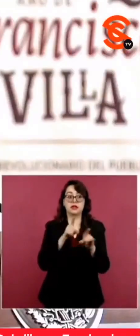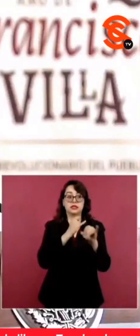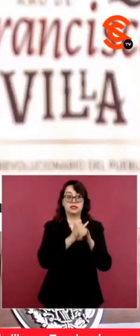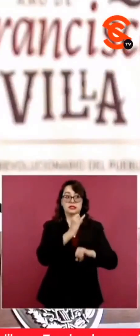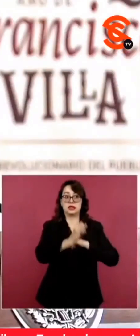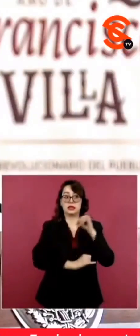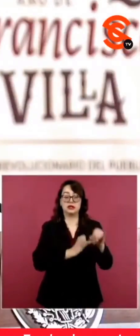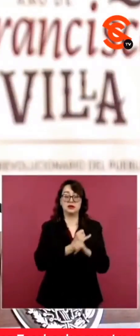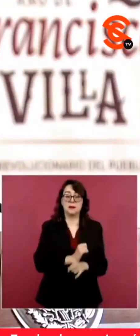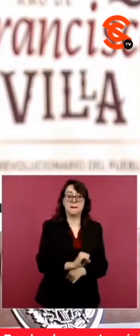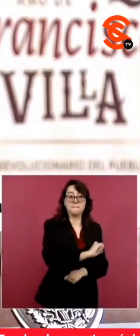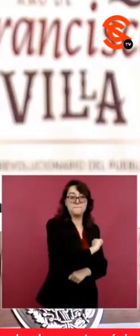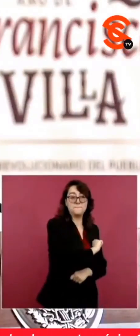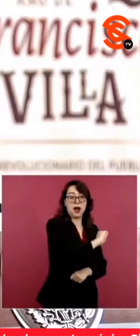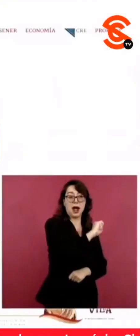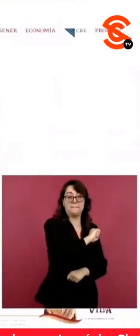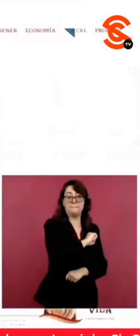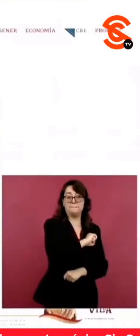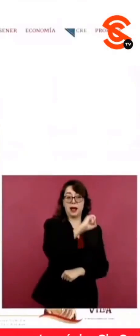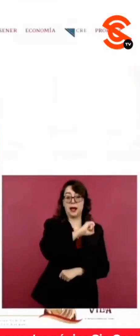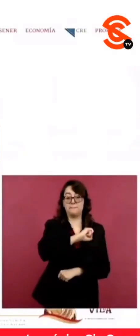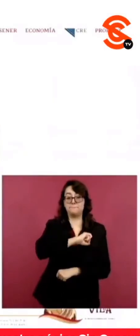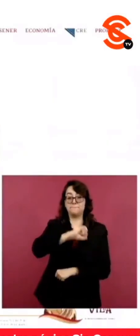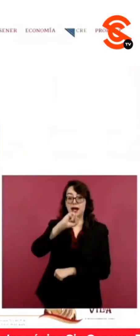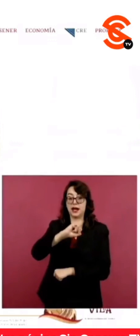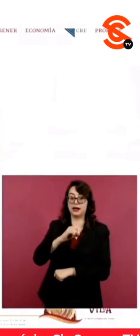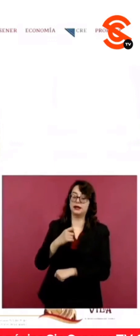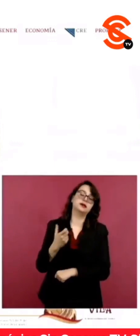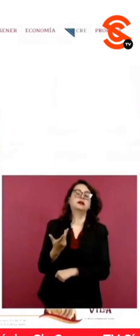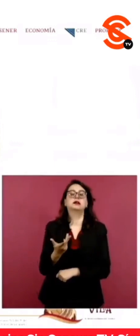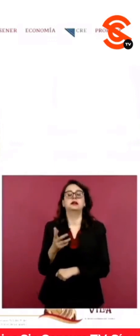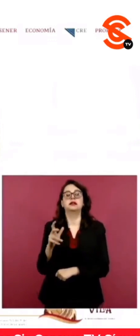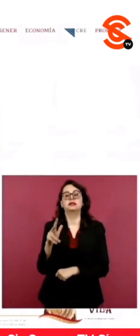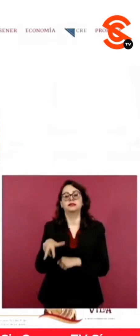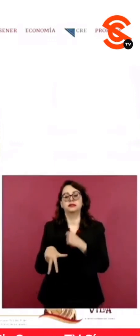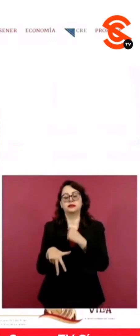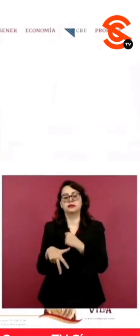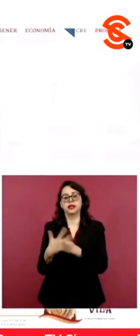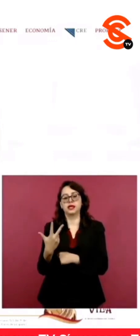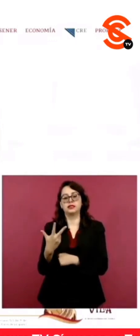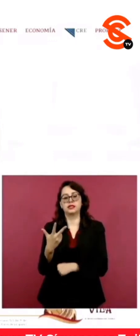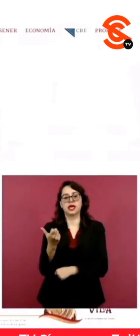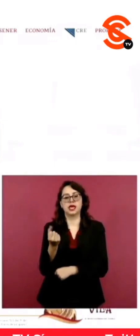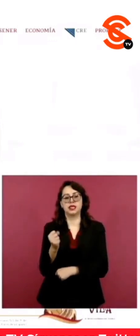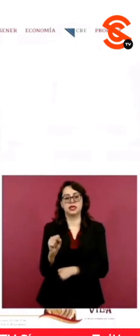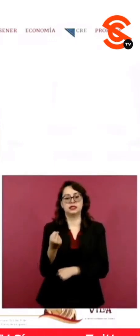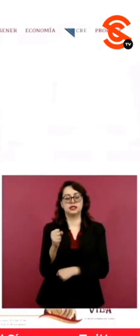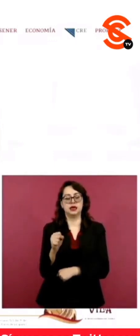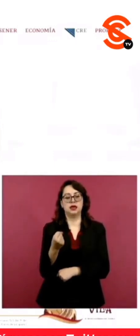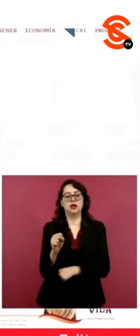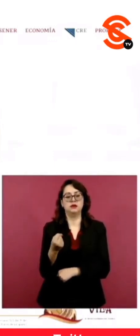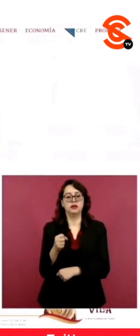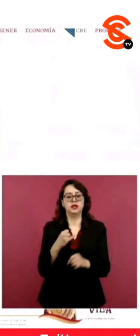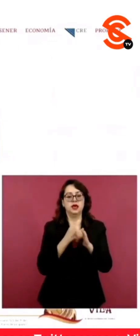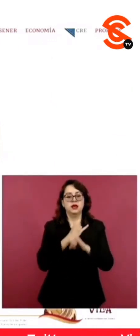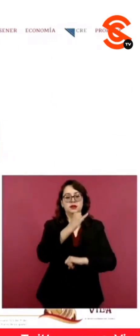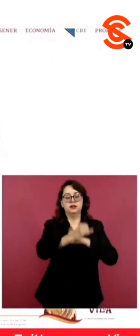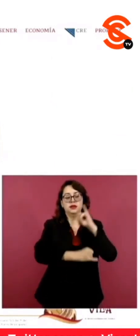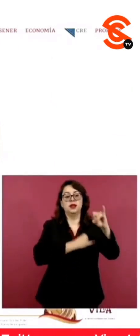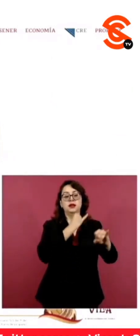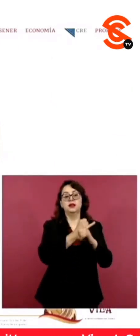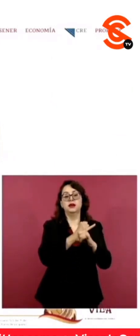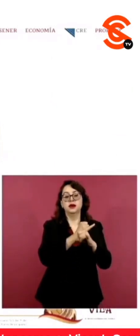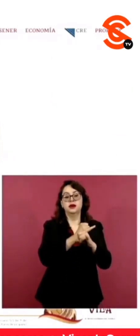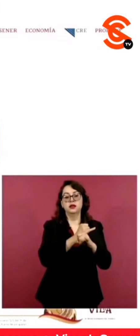mercado internacional, el corte 13 de septiembre, convirtiendo a pesos y a kilos, el precio internacional es de